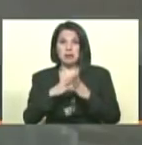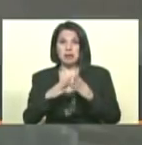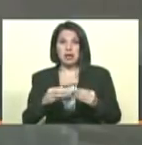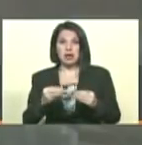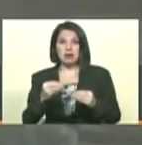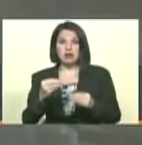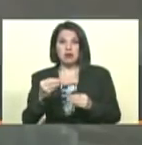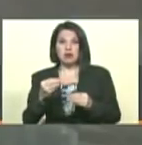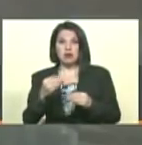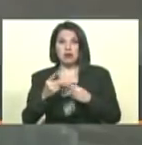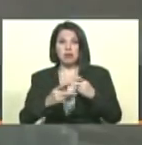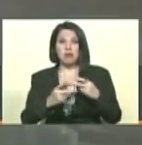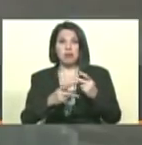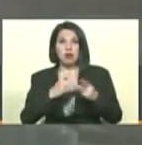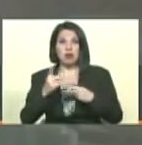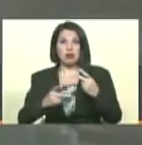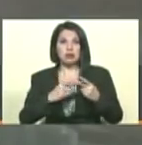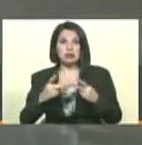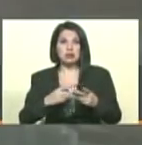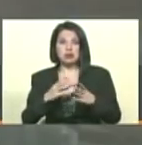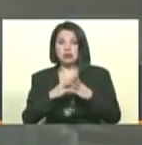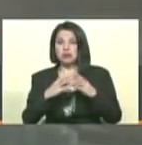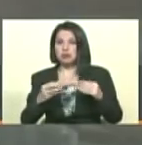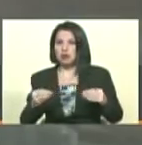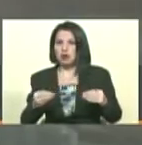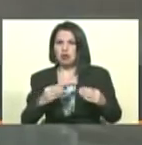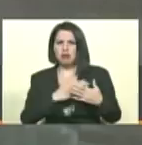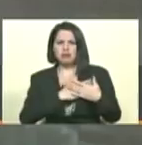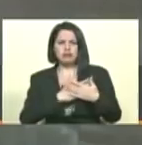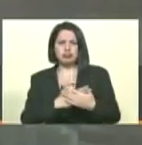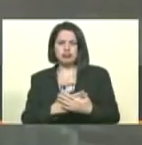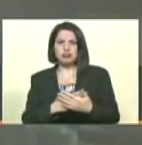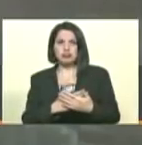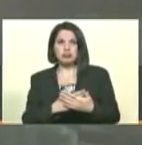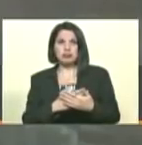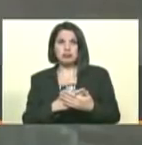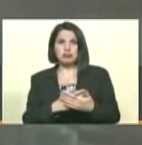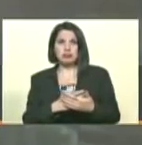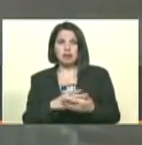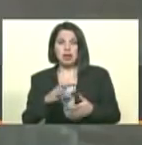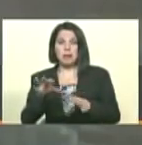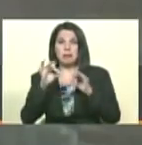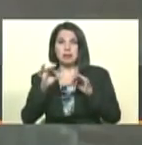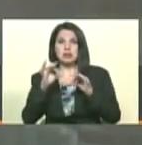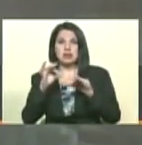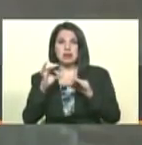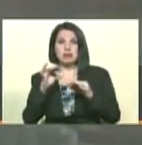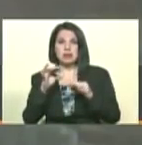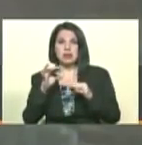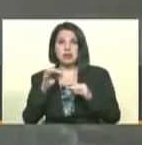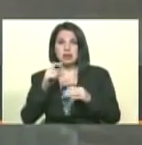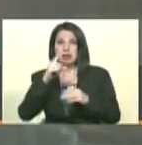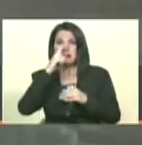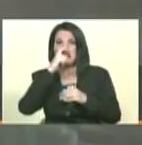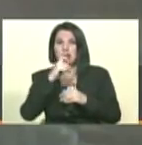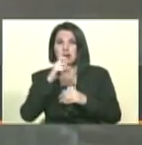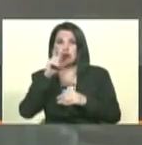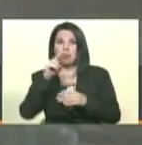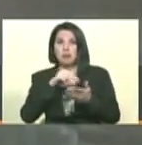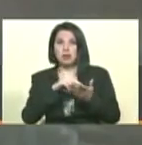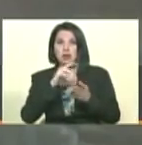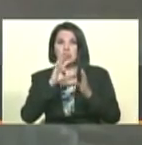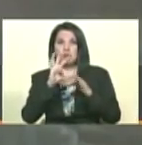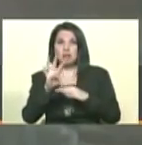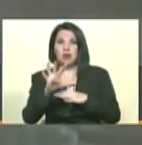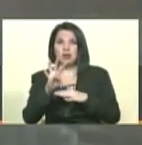procesos electorales y damos todas las garantías que hemos acumulado, especialmente desde el año 2004 para acá. No